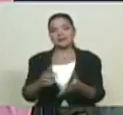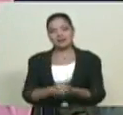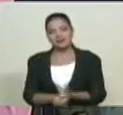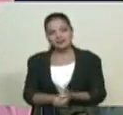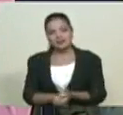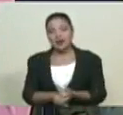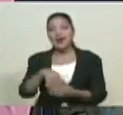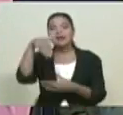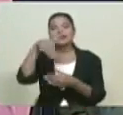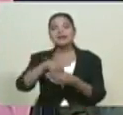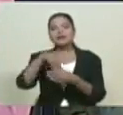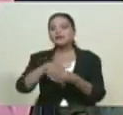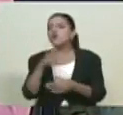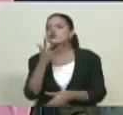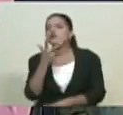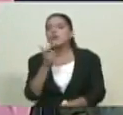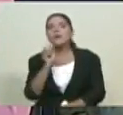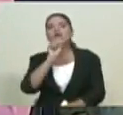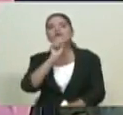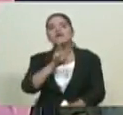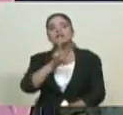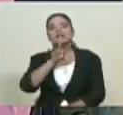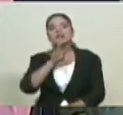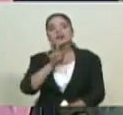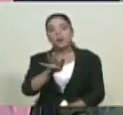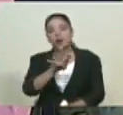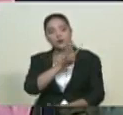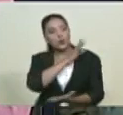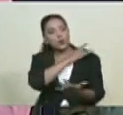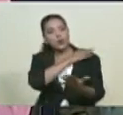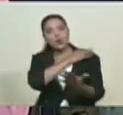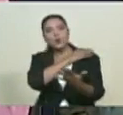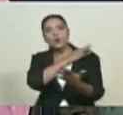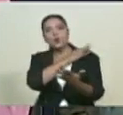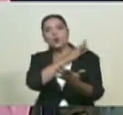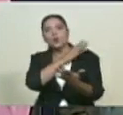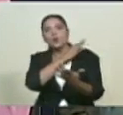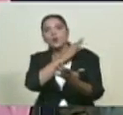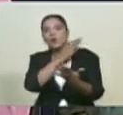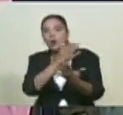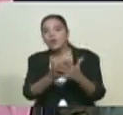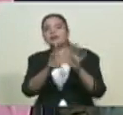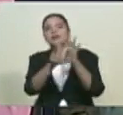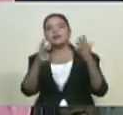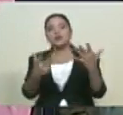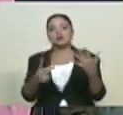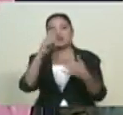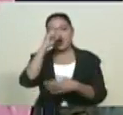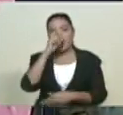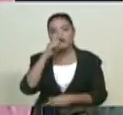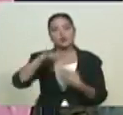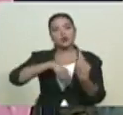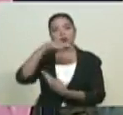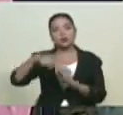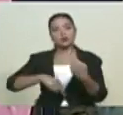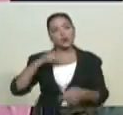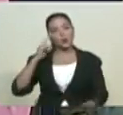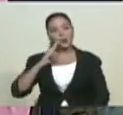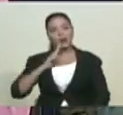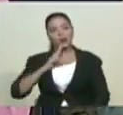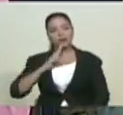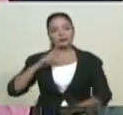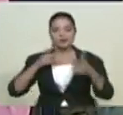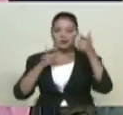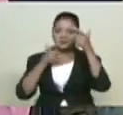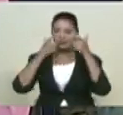2017. Es la elección número 24 en 18 años de vida de la Revolución Bolivariana, de la Revolución de